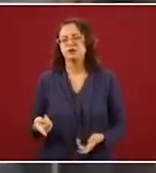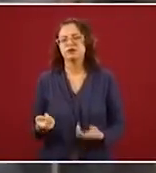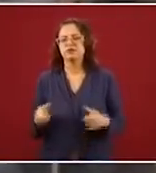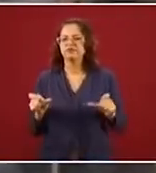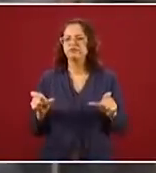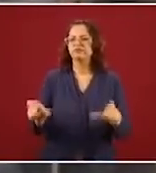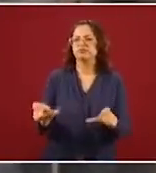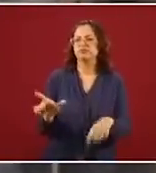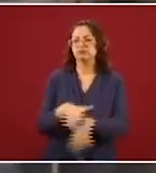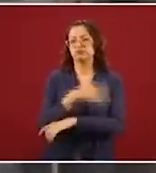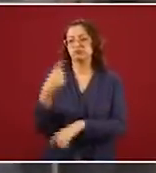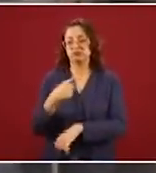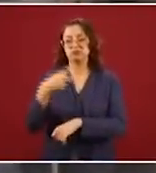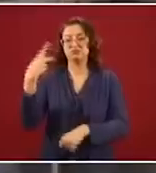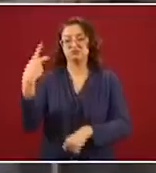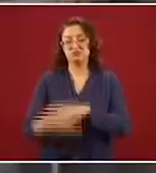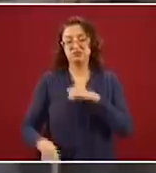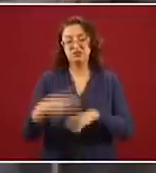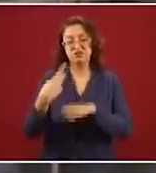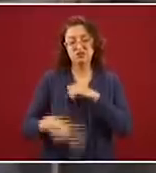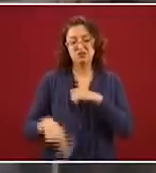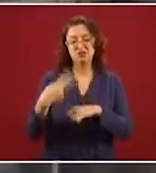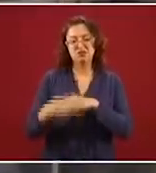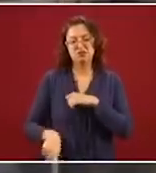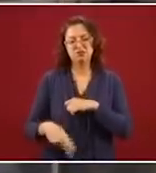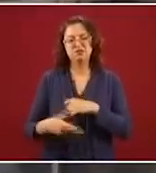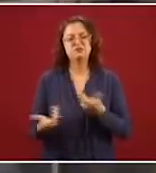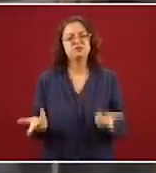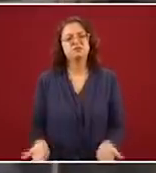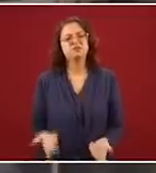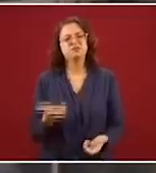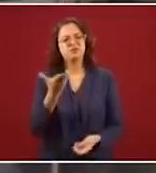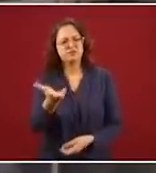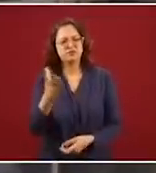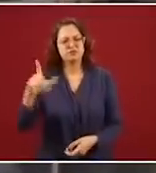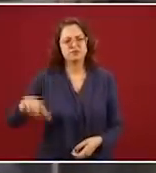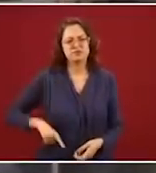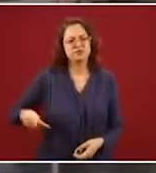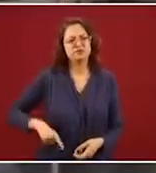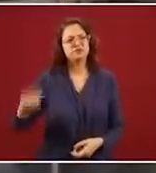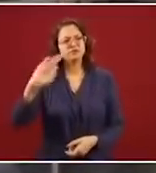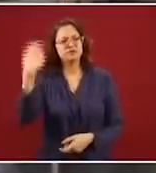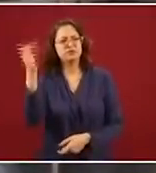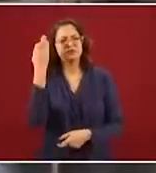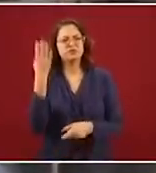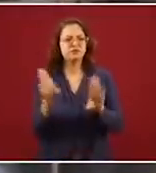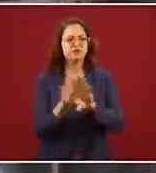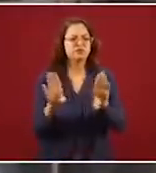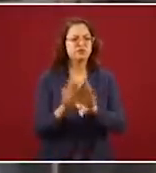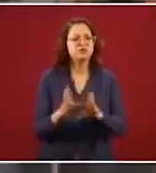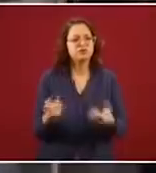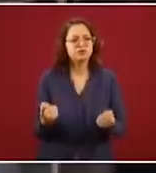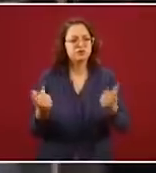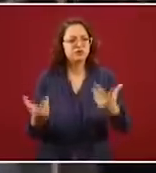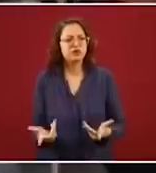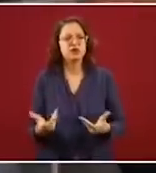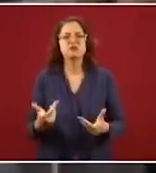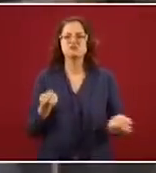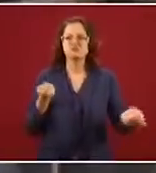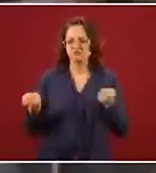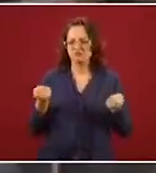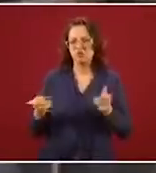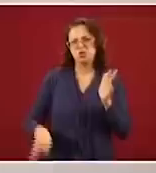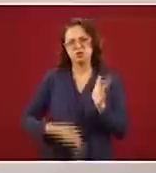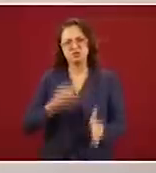¿Cuál será la postura que seguirá el gobierno federal con la toma de casetas y si van a buscar recuperar el control de todas estas casetas